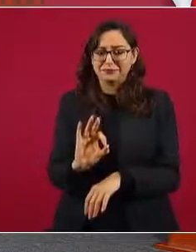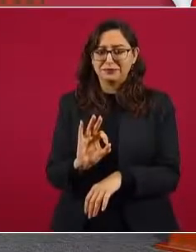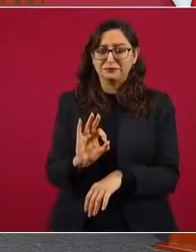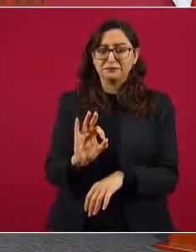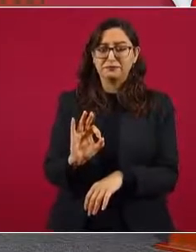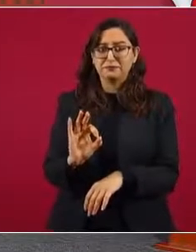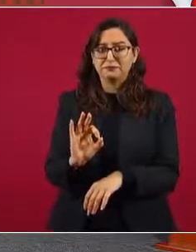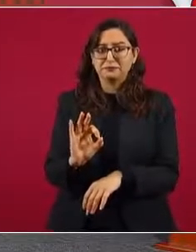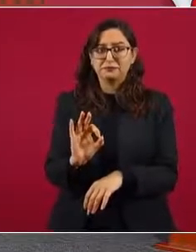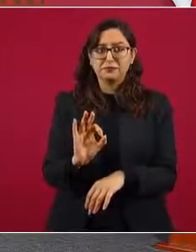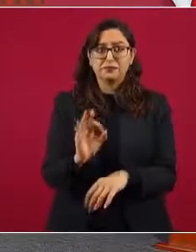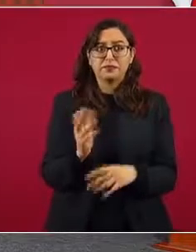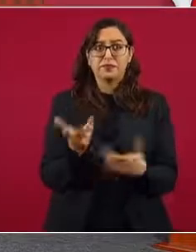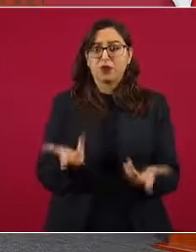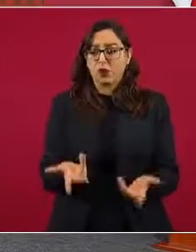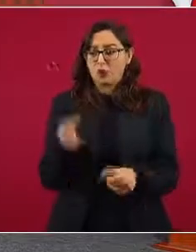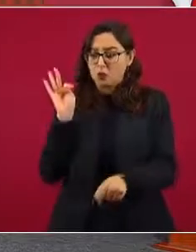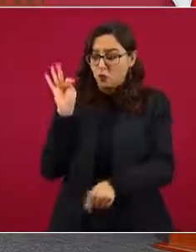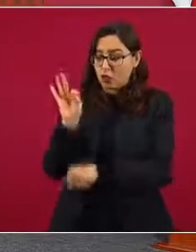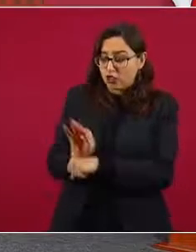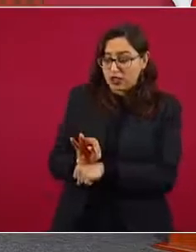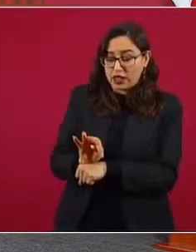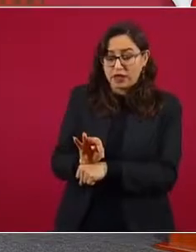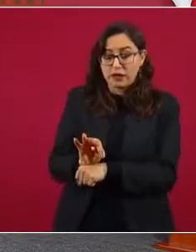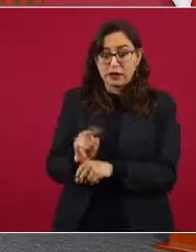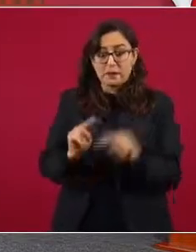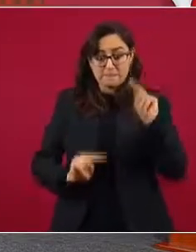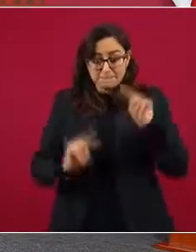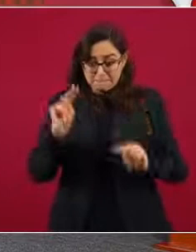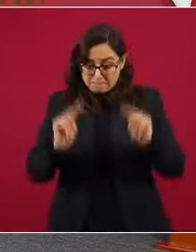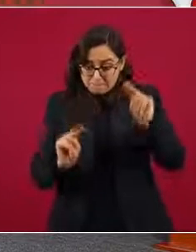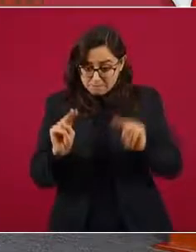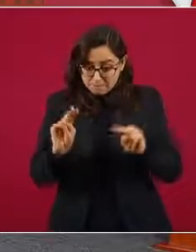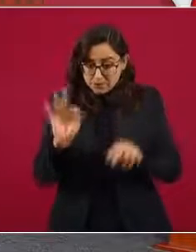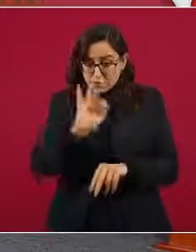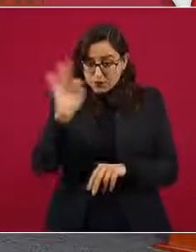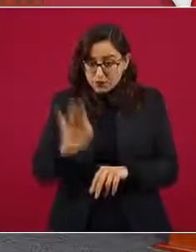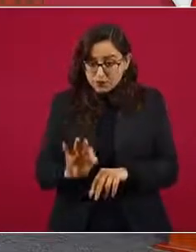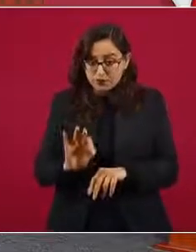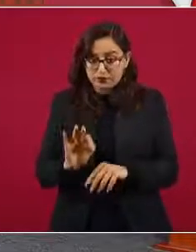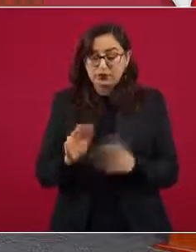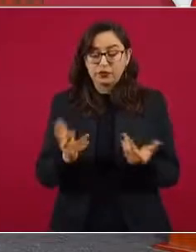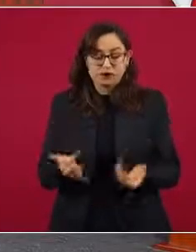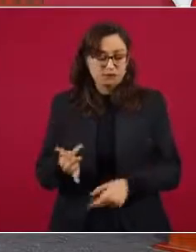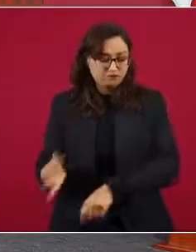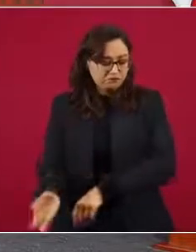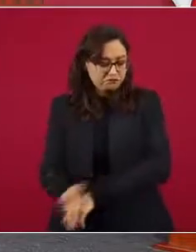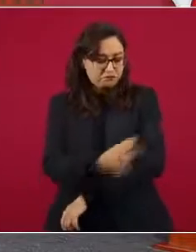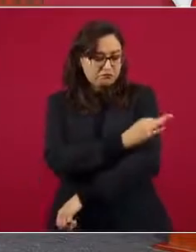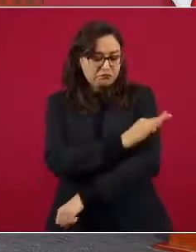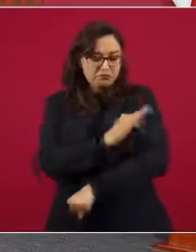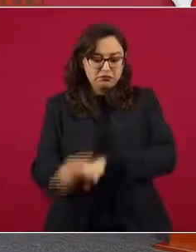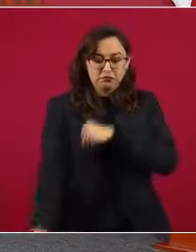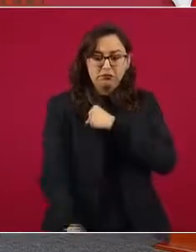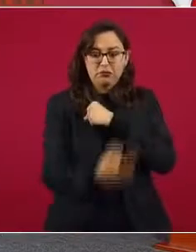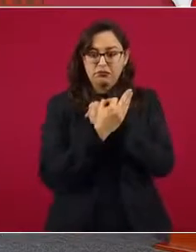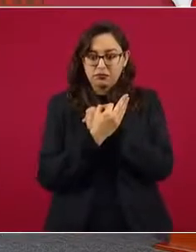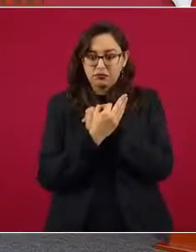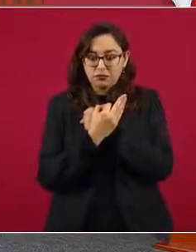llanos, es la capacidad de protección y se mide en porcentajes, es el porcentaje de reducción del riesgo de